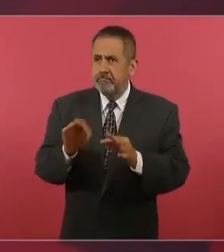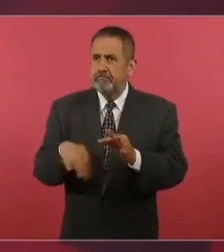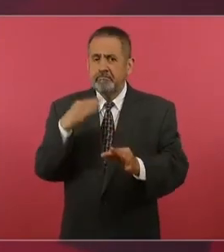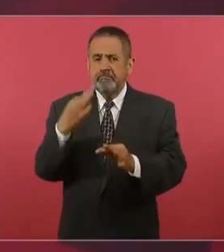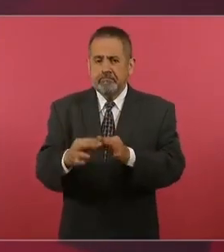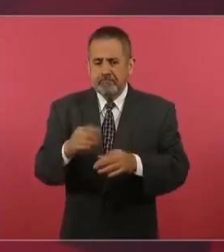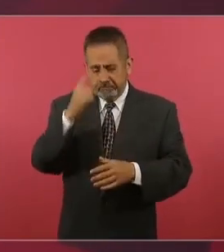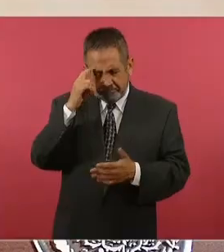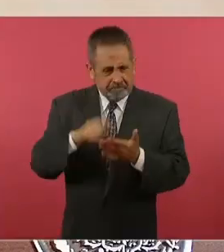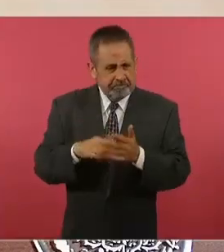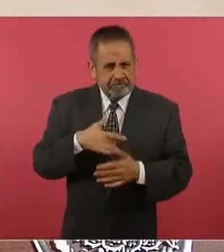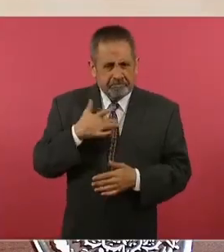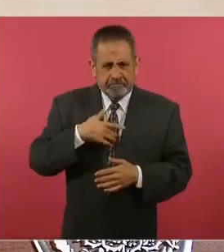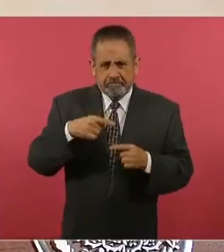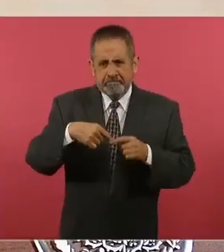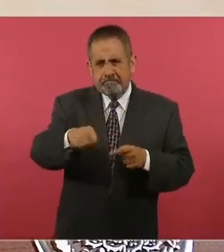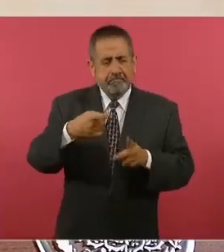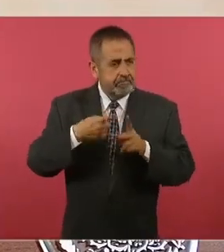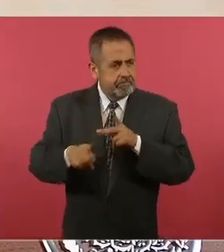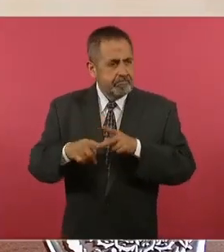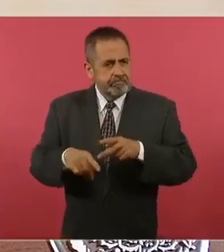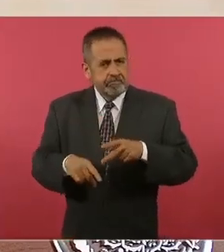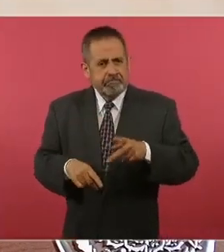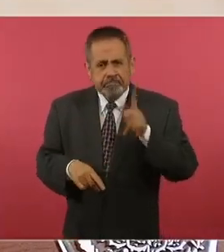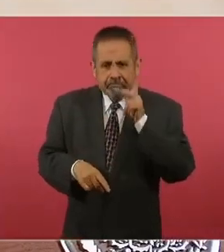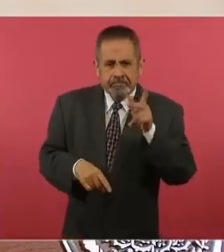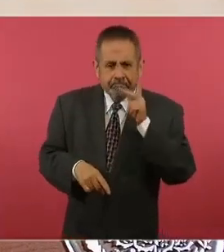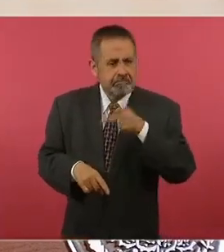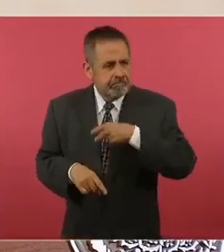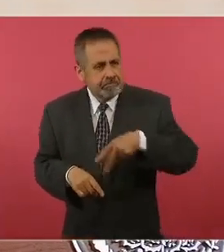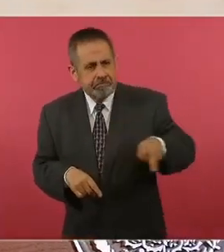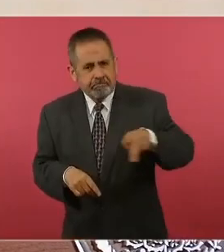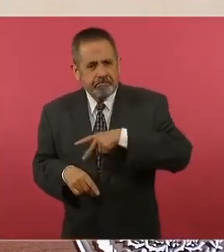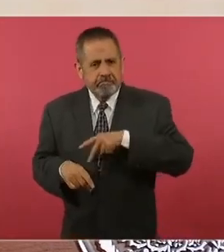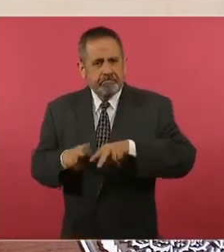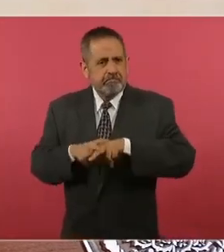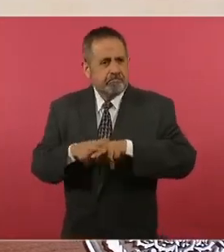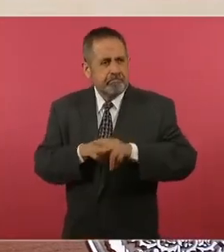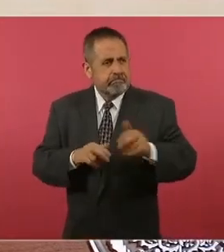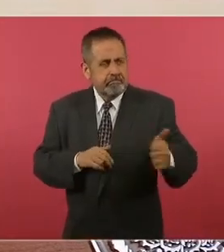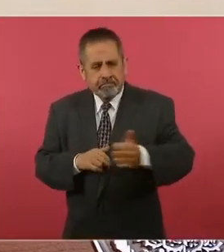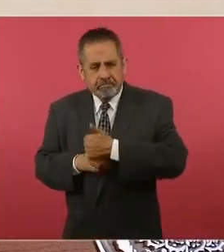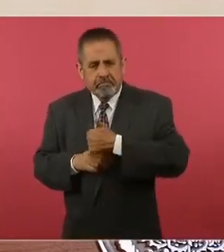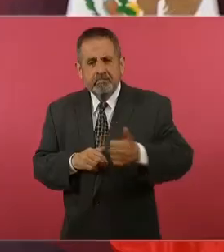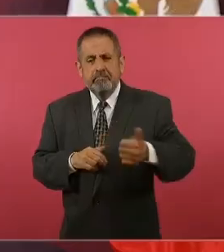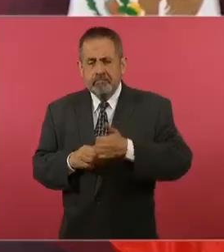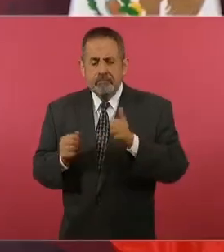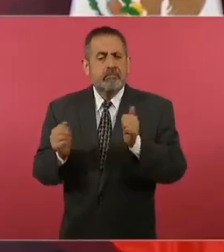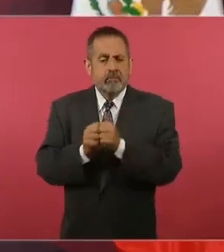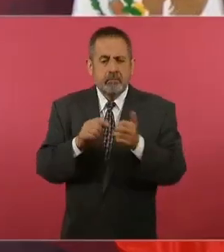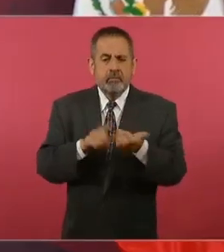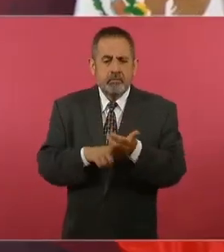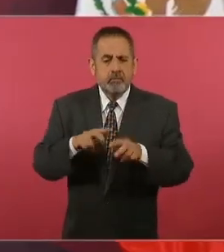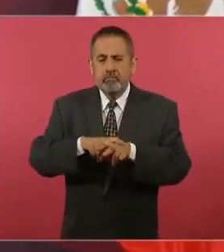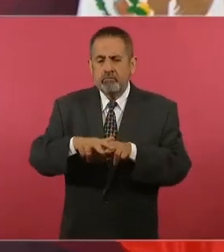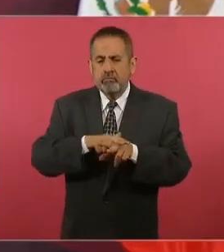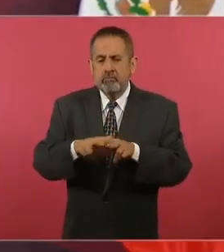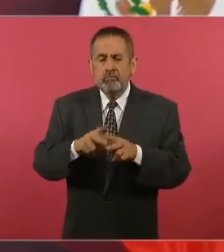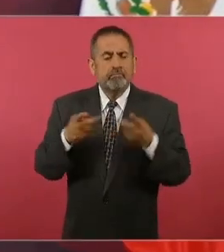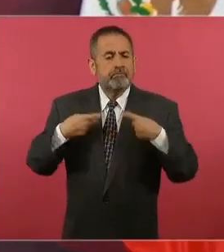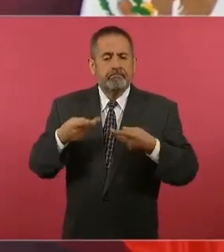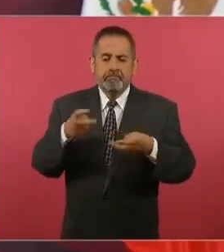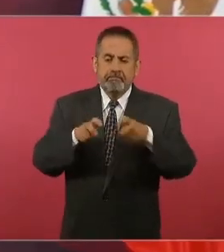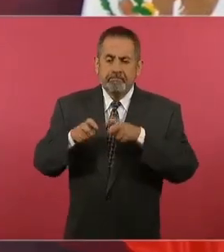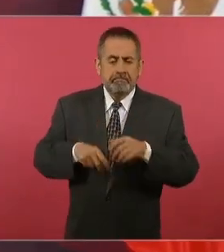Yo espero que ya empecemos a transitar con un tren de